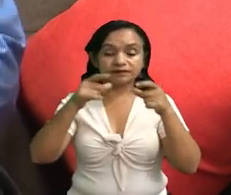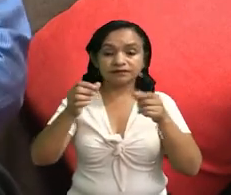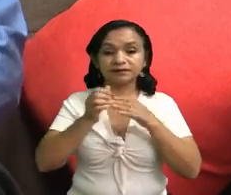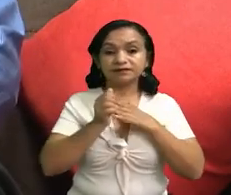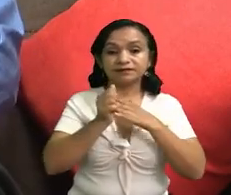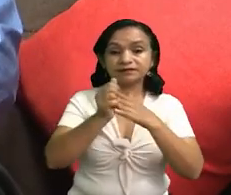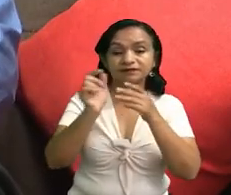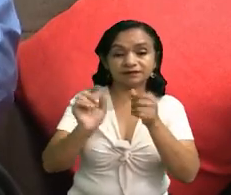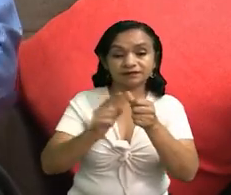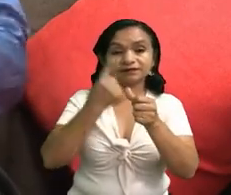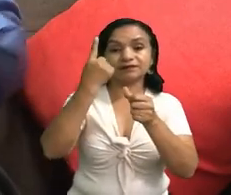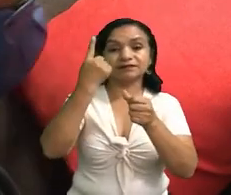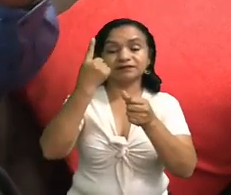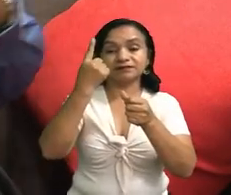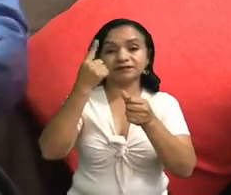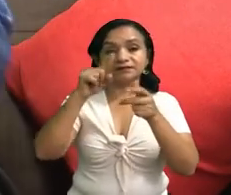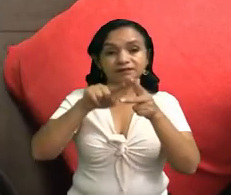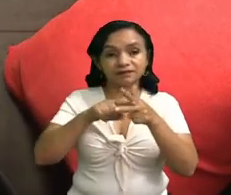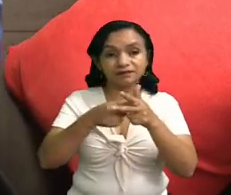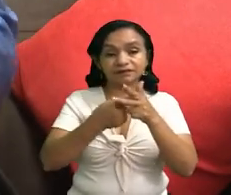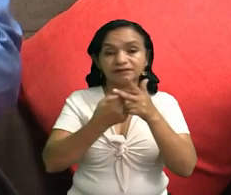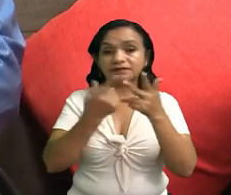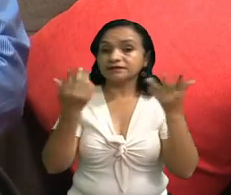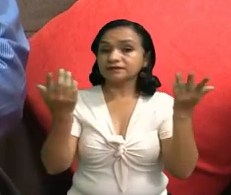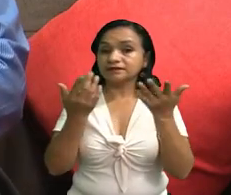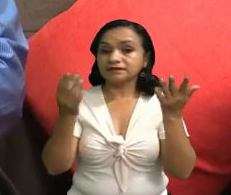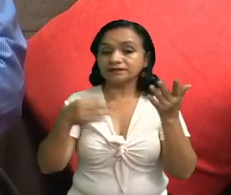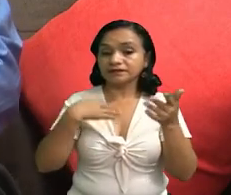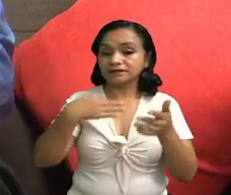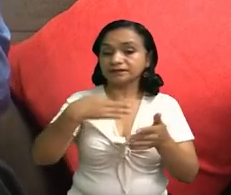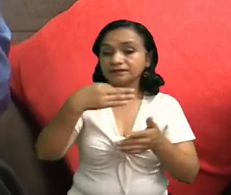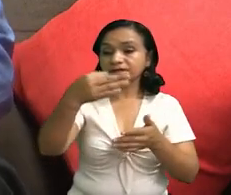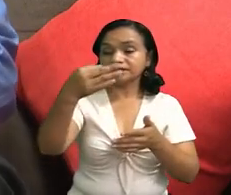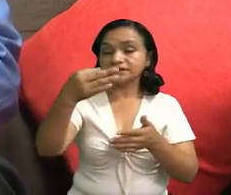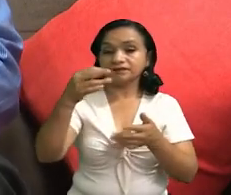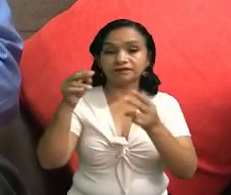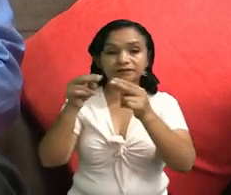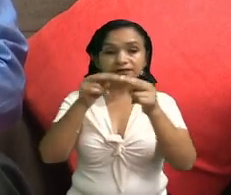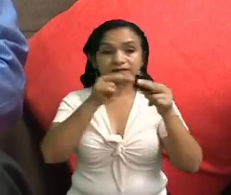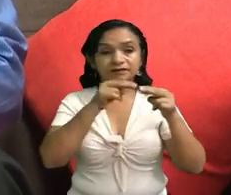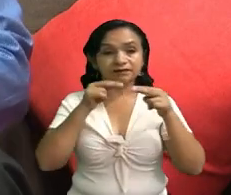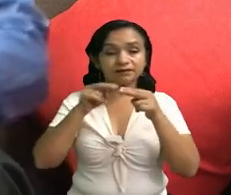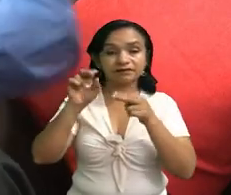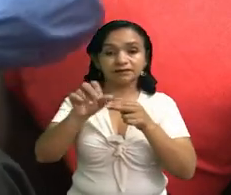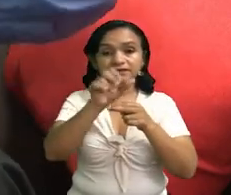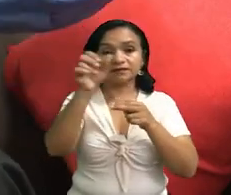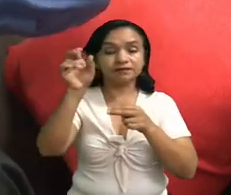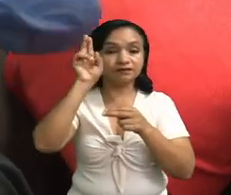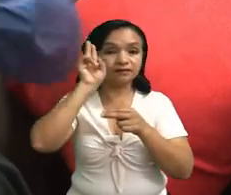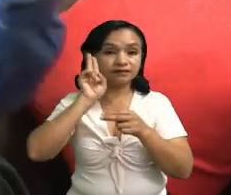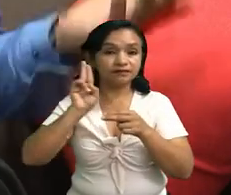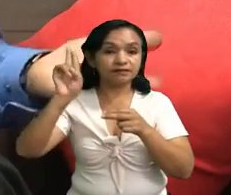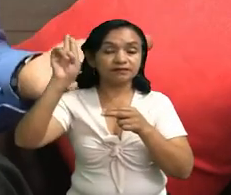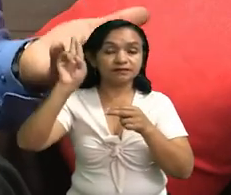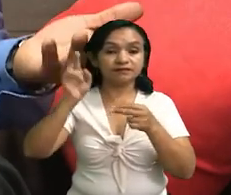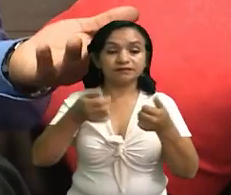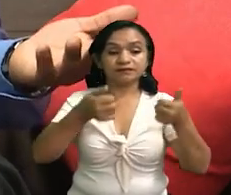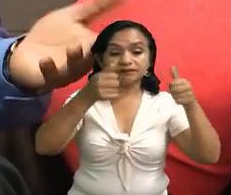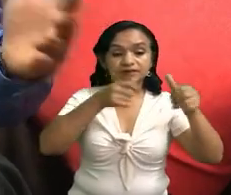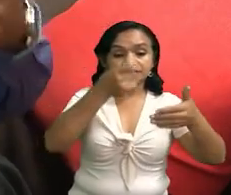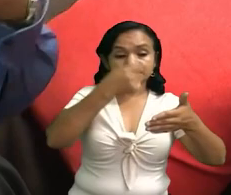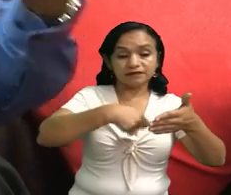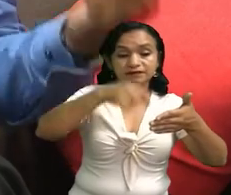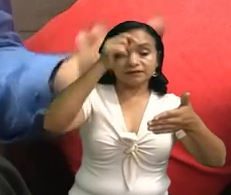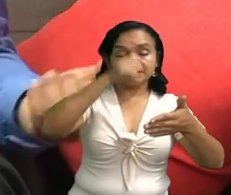¿no? Pero a partir de eso habrá también una futura perspectiva de vinculación con otras universidades. ¿Este convenio también